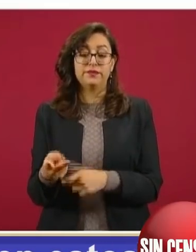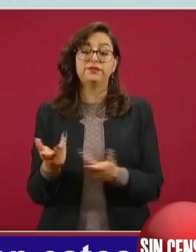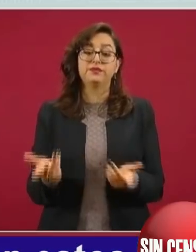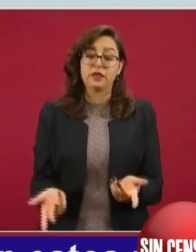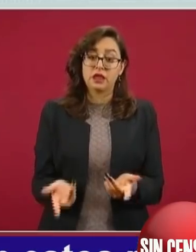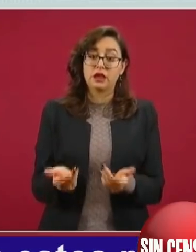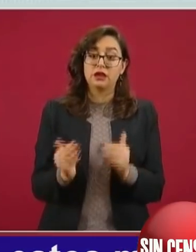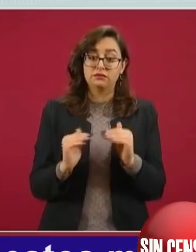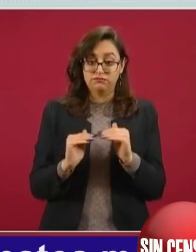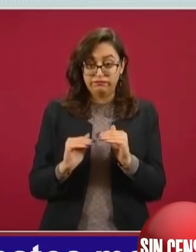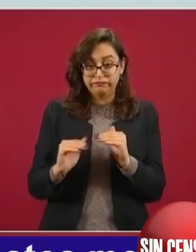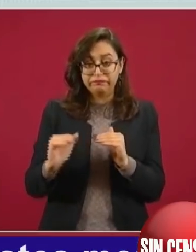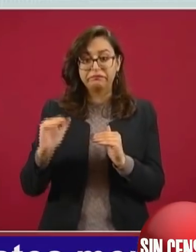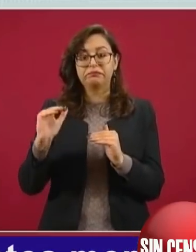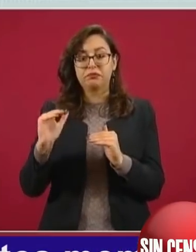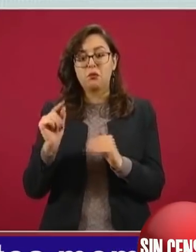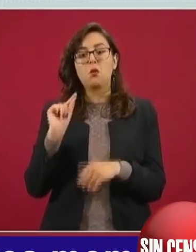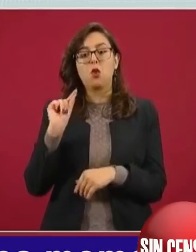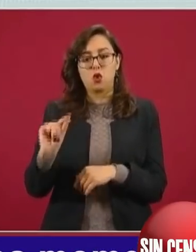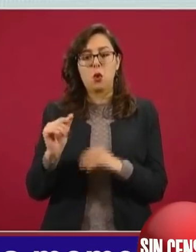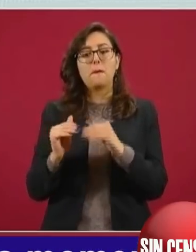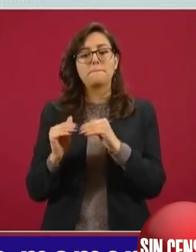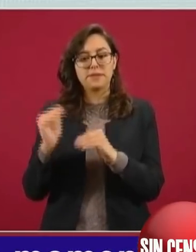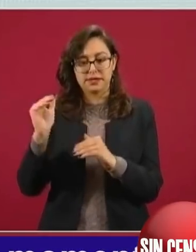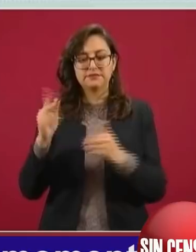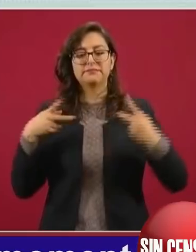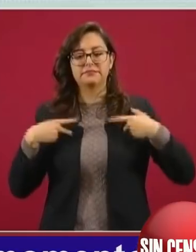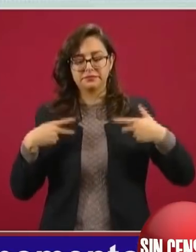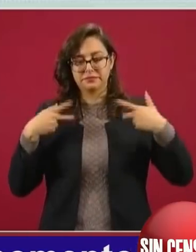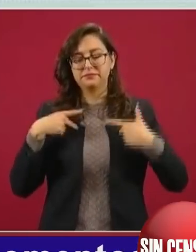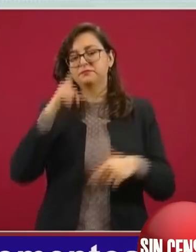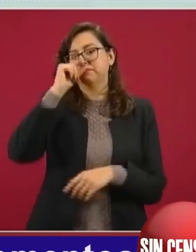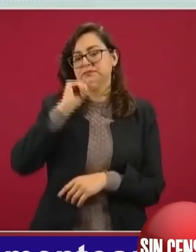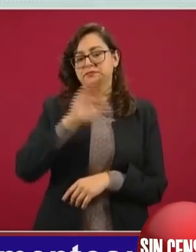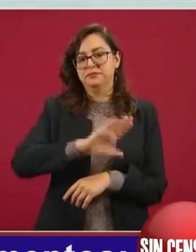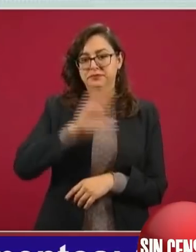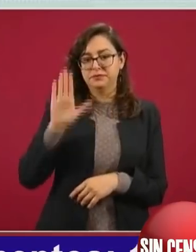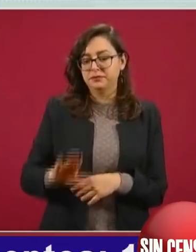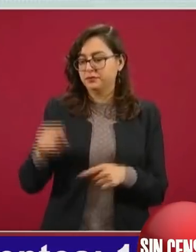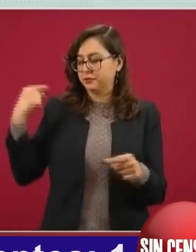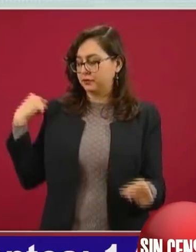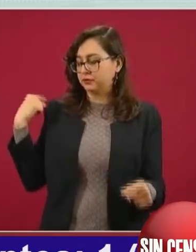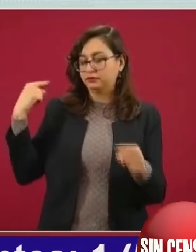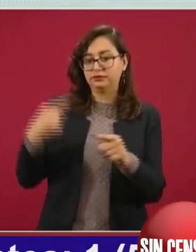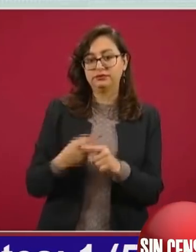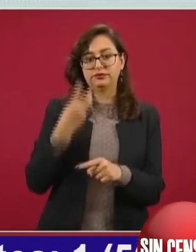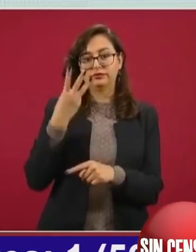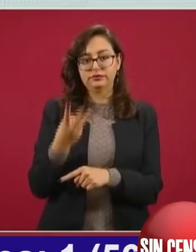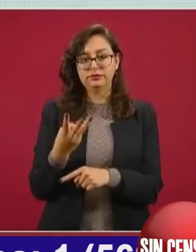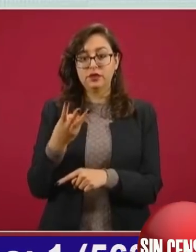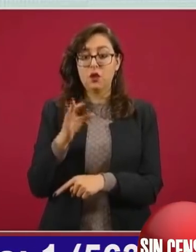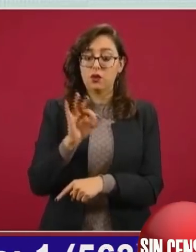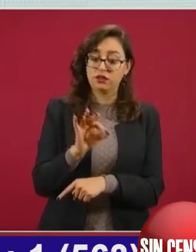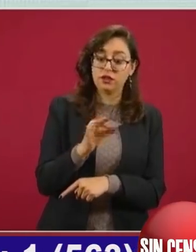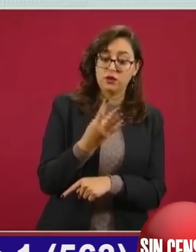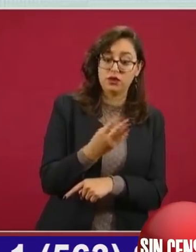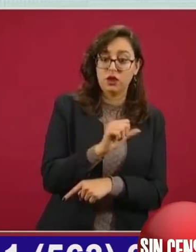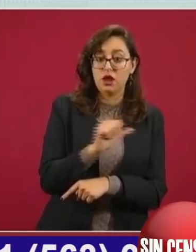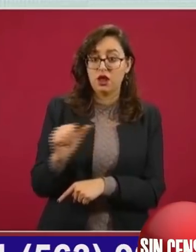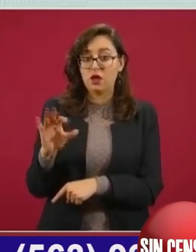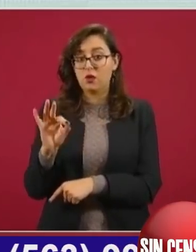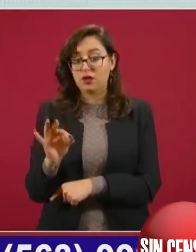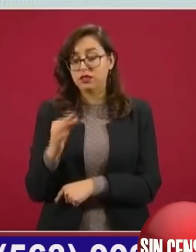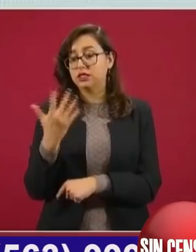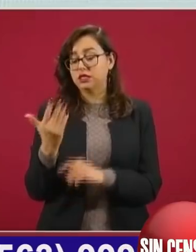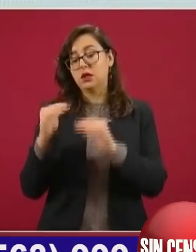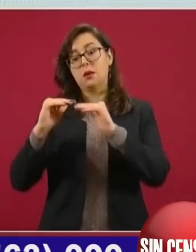este pequeño incremento en las semanas recientes, excepto de la 44 a la 45, en